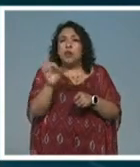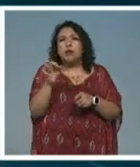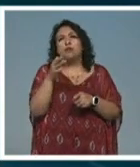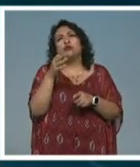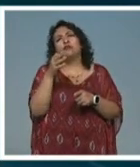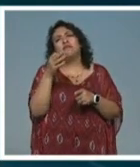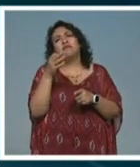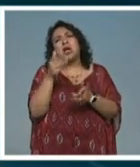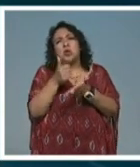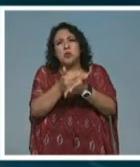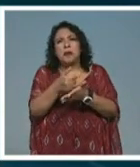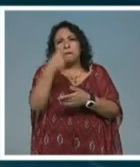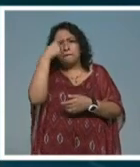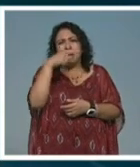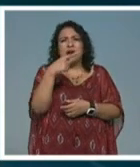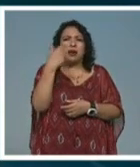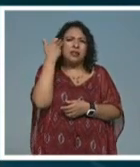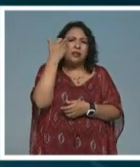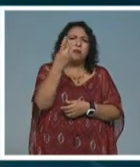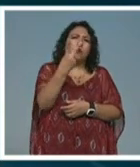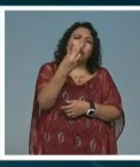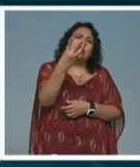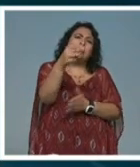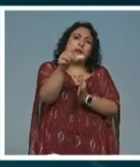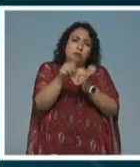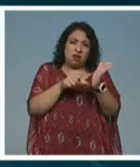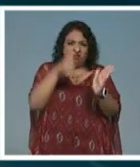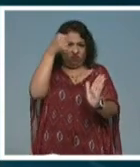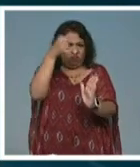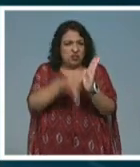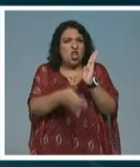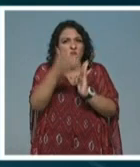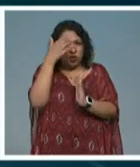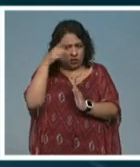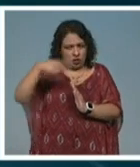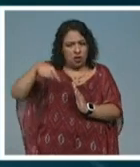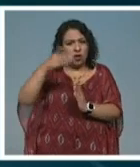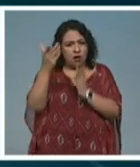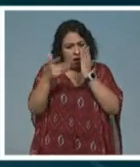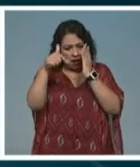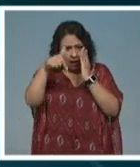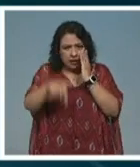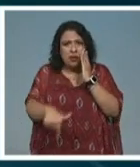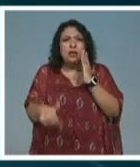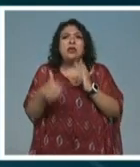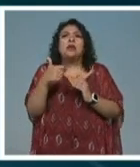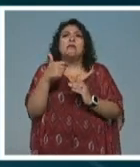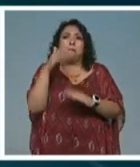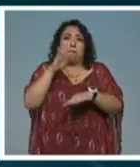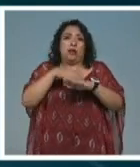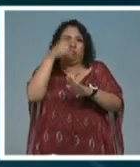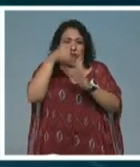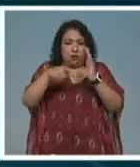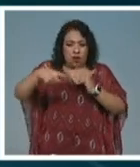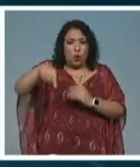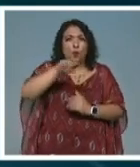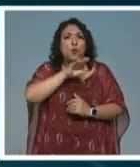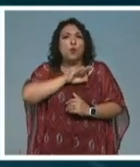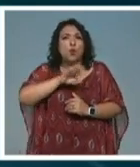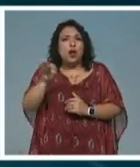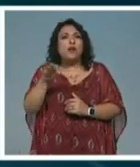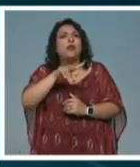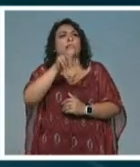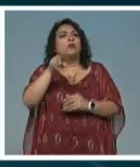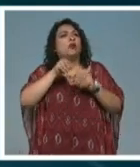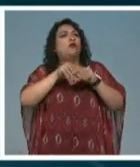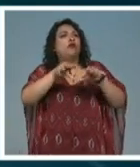2 a 3 meses para que puedan profundizar sus conocimientos que ya están desarrollando aquí y para que también ellas puedan ser